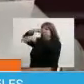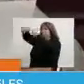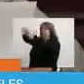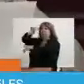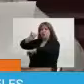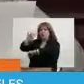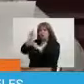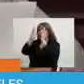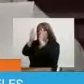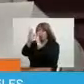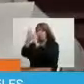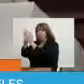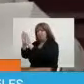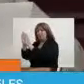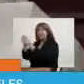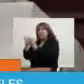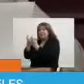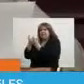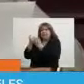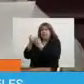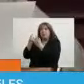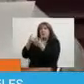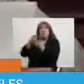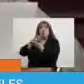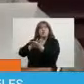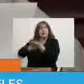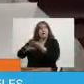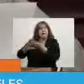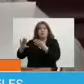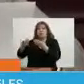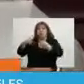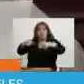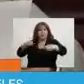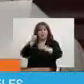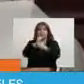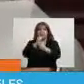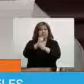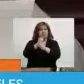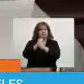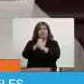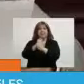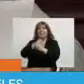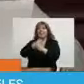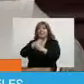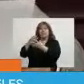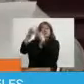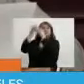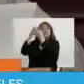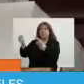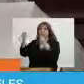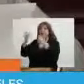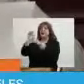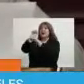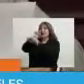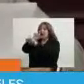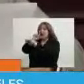eso necesitamos tener nuevos instrumentos para trabajar. Queremos terminar con las